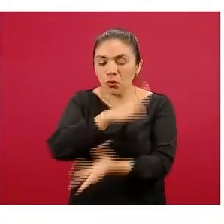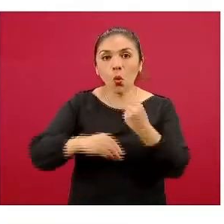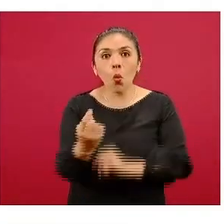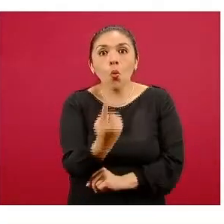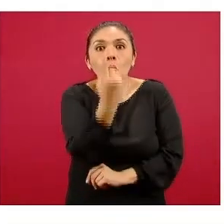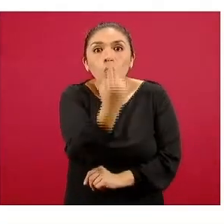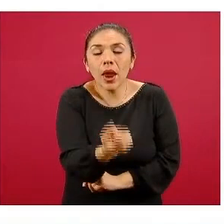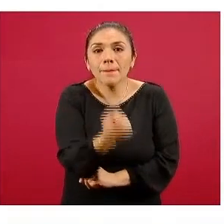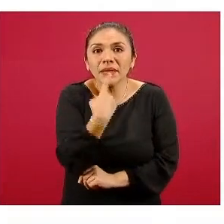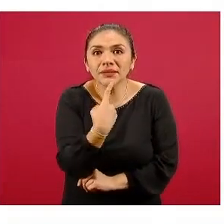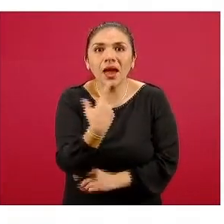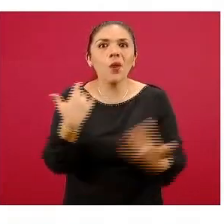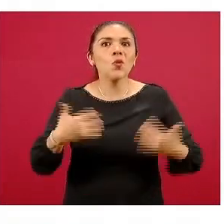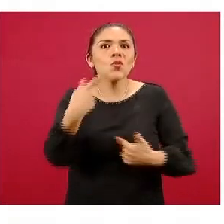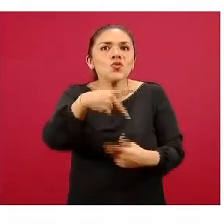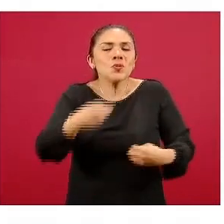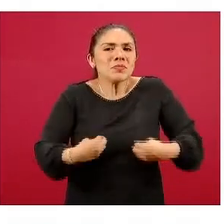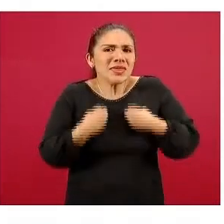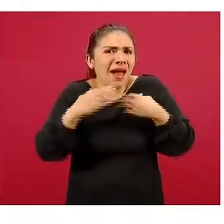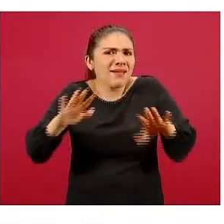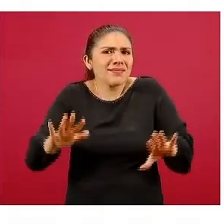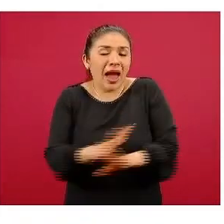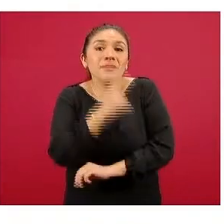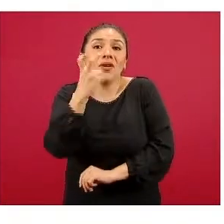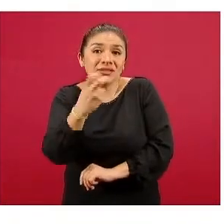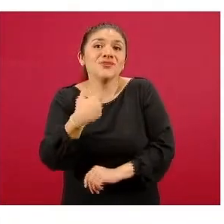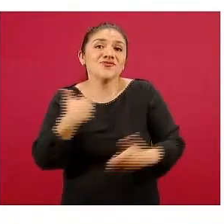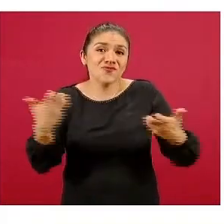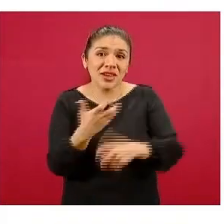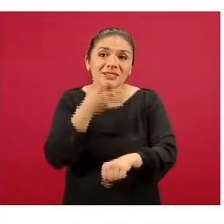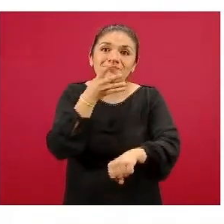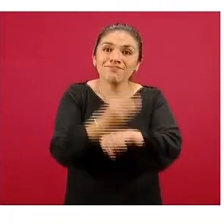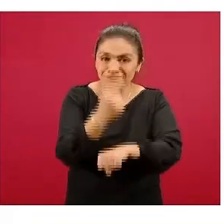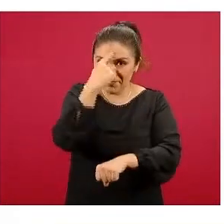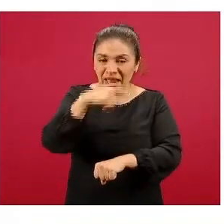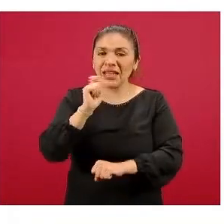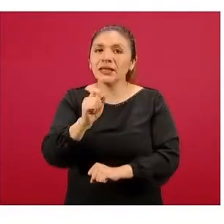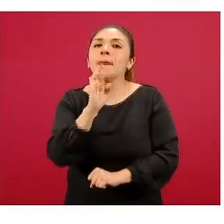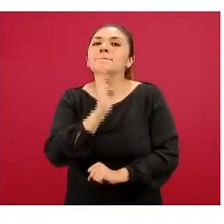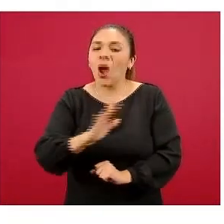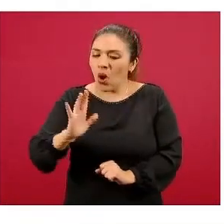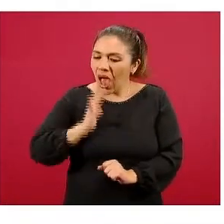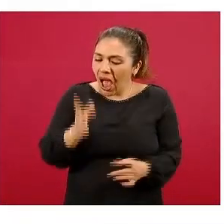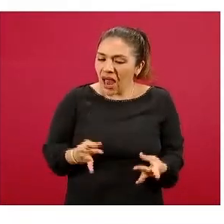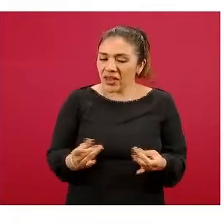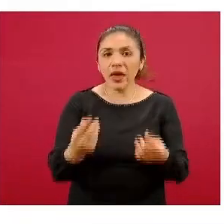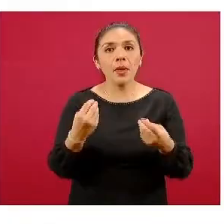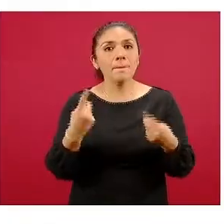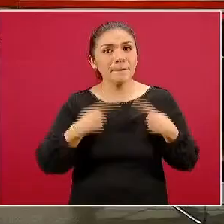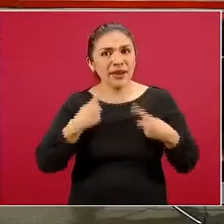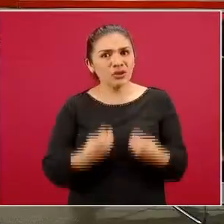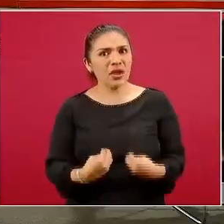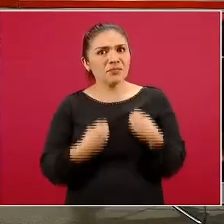calidad de vida de las personas, y eso es hacia donde hemos ido, a mejorar la adherencia, la calidad de vida de las personas que viven con VIH,